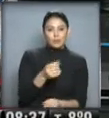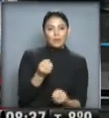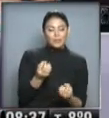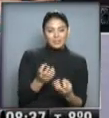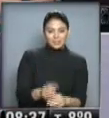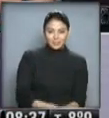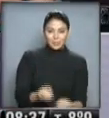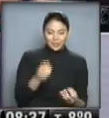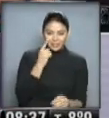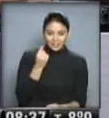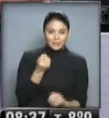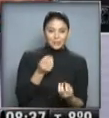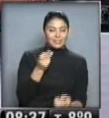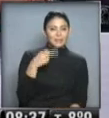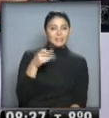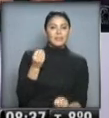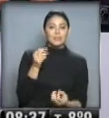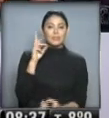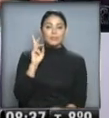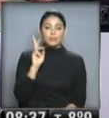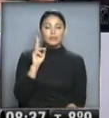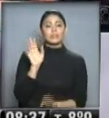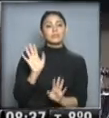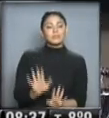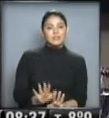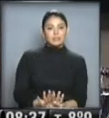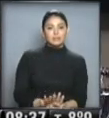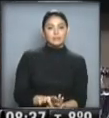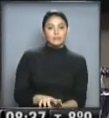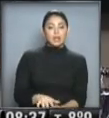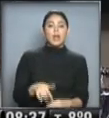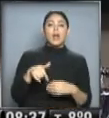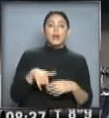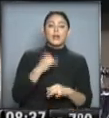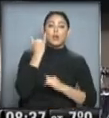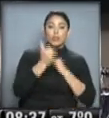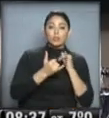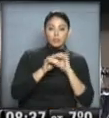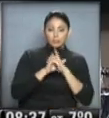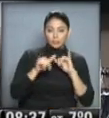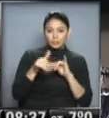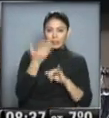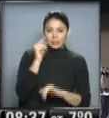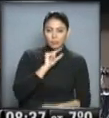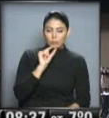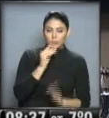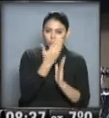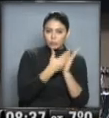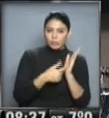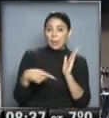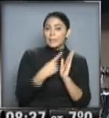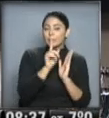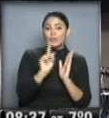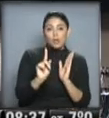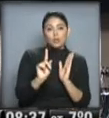estas patricia robar todo es así vamos a contar un informe reciente no es el primero